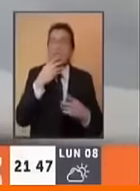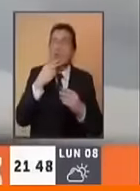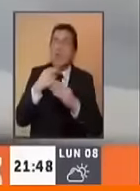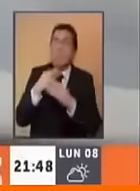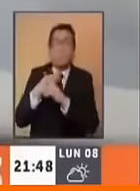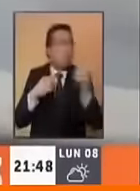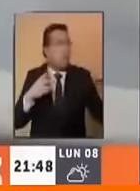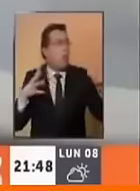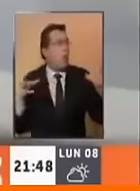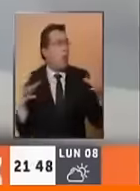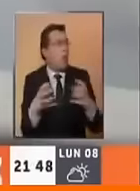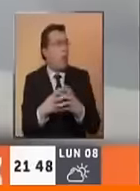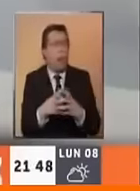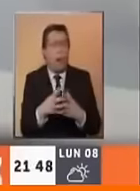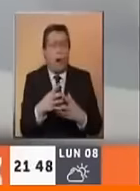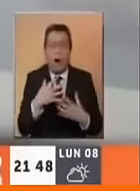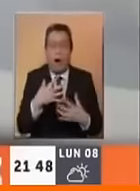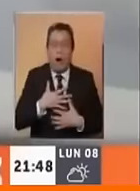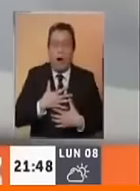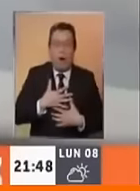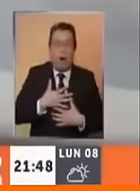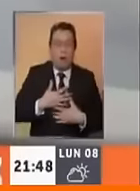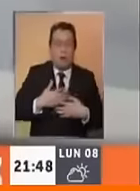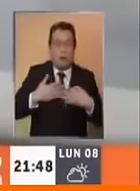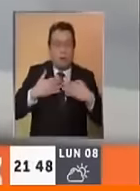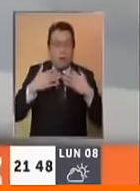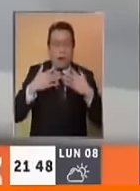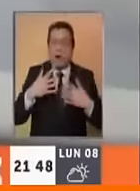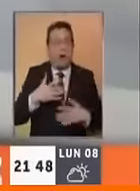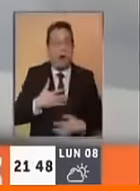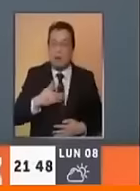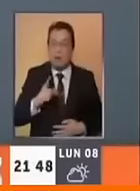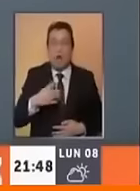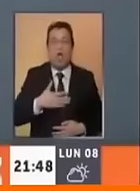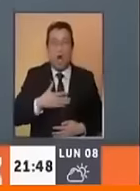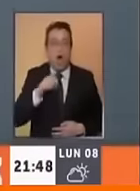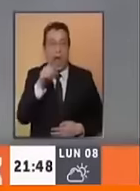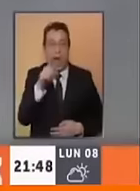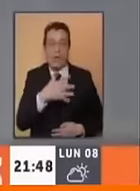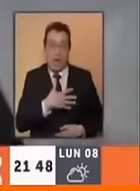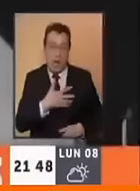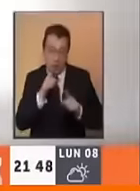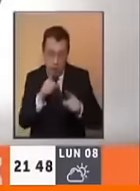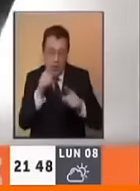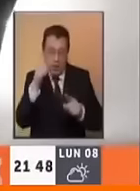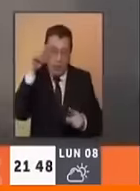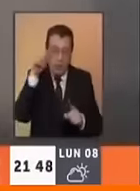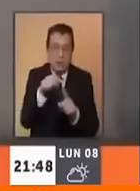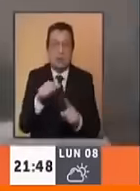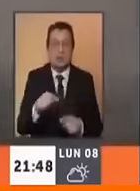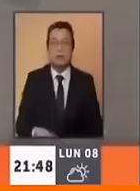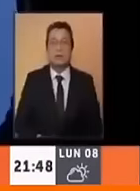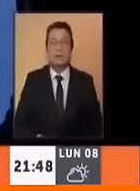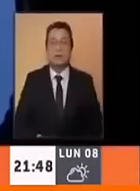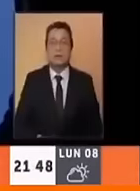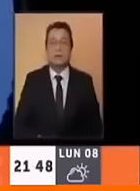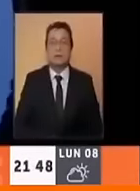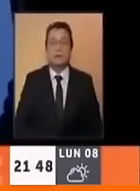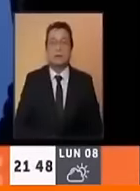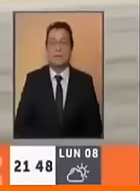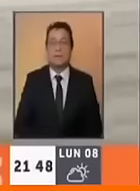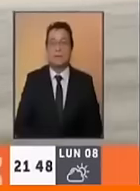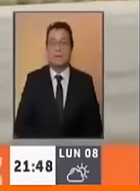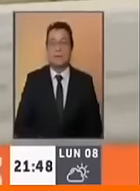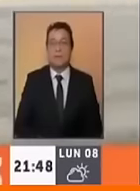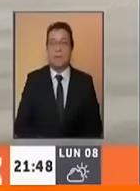la potencia, lo que significaba ese avión, dije, no, yo quiero hacer eso. Es motivación y